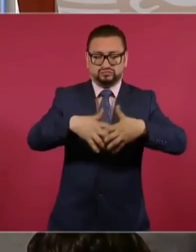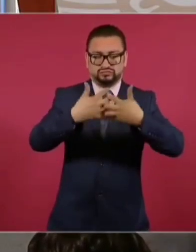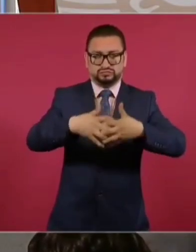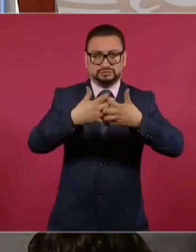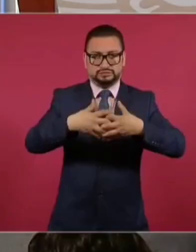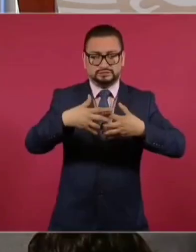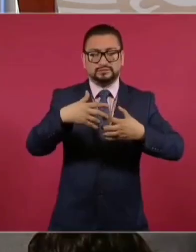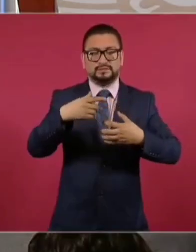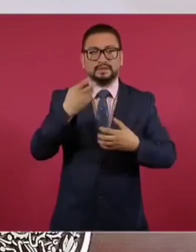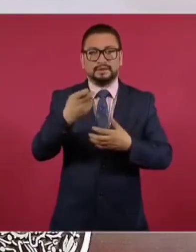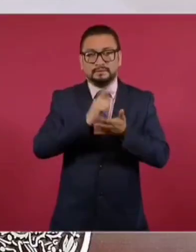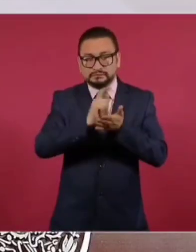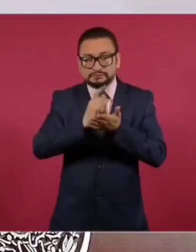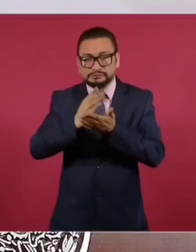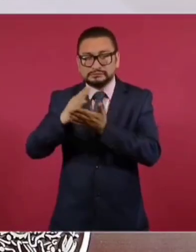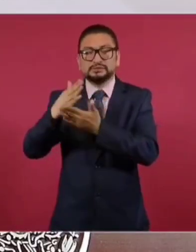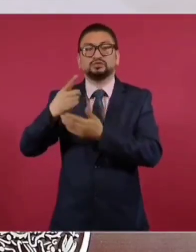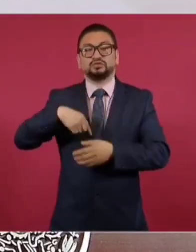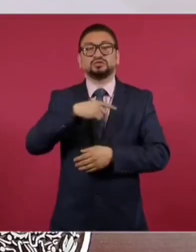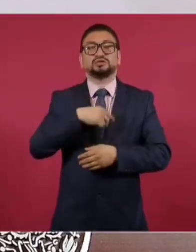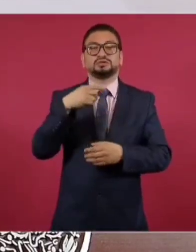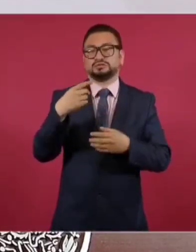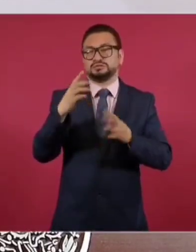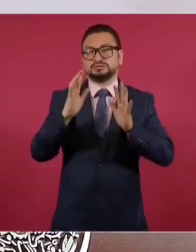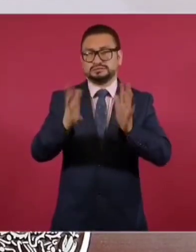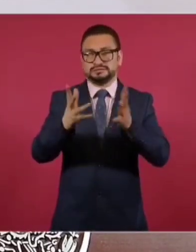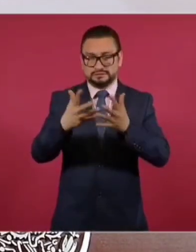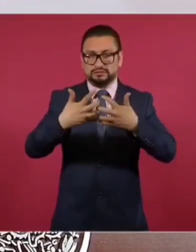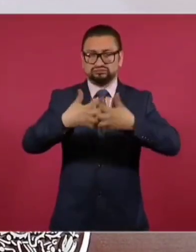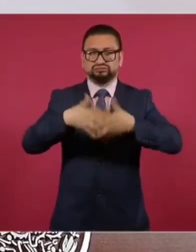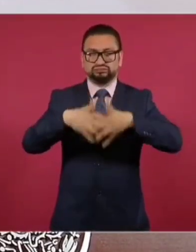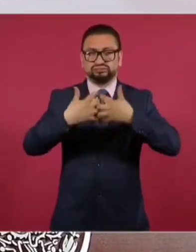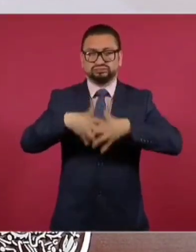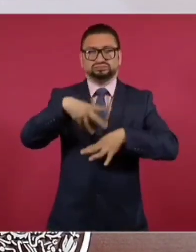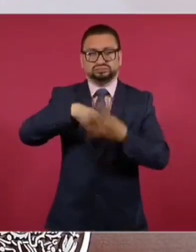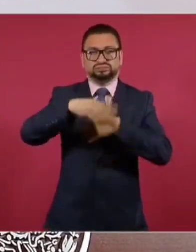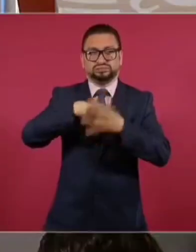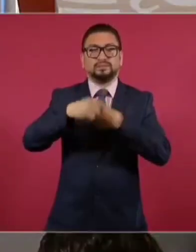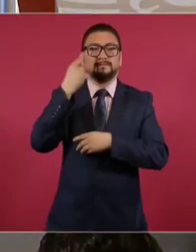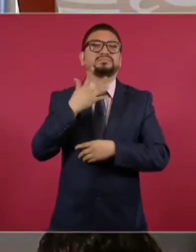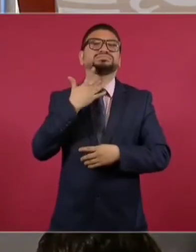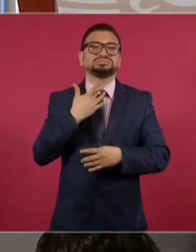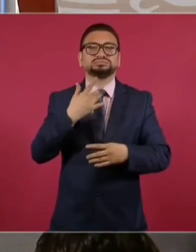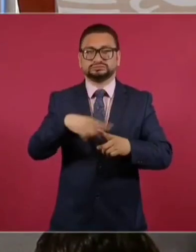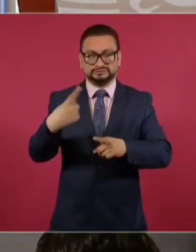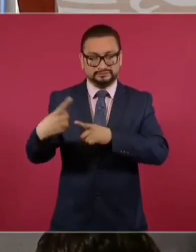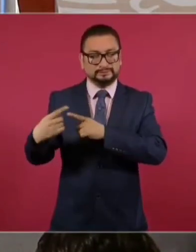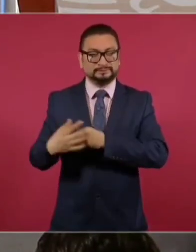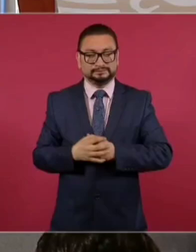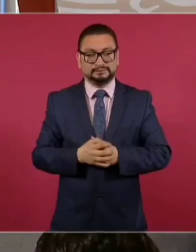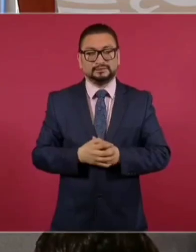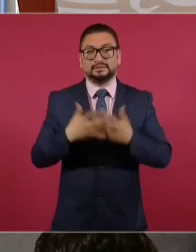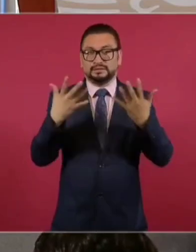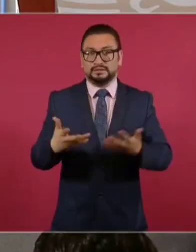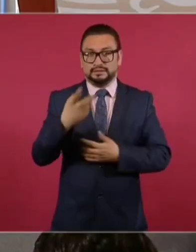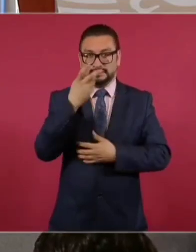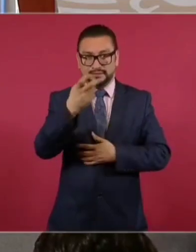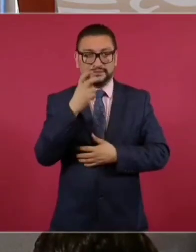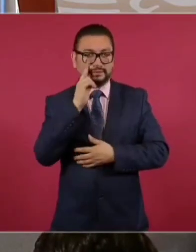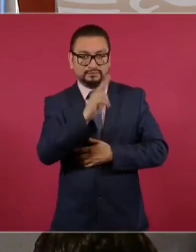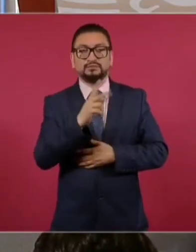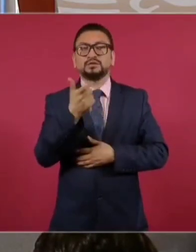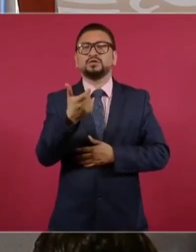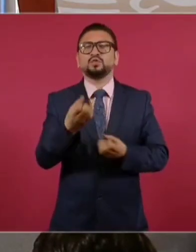coquizadoras y hemos incrementado mucho la producción de combustibles. Pero esto es en cuanto a